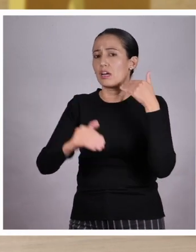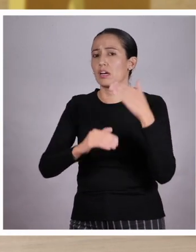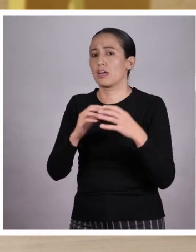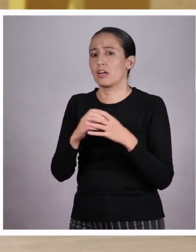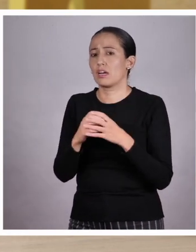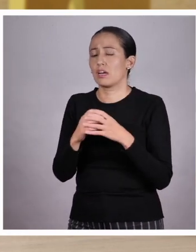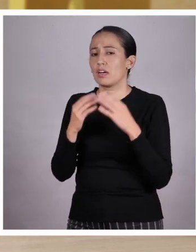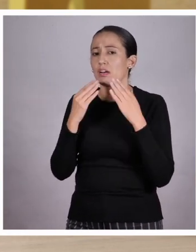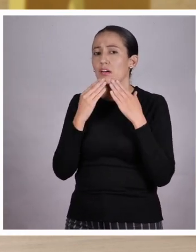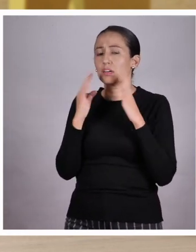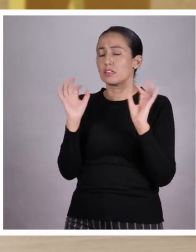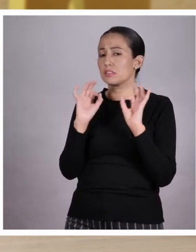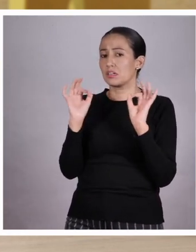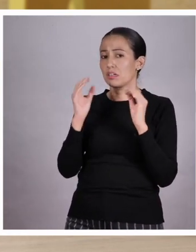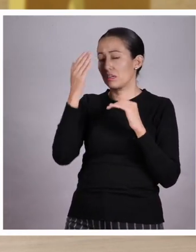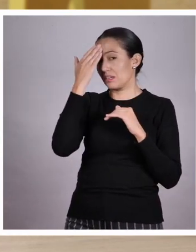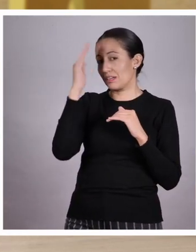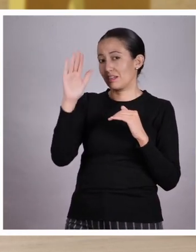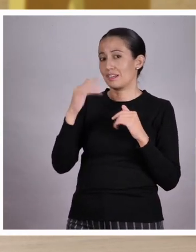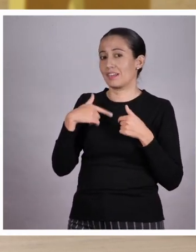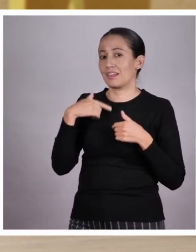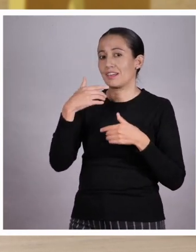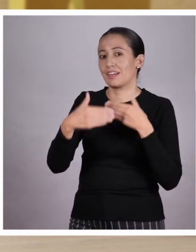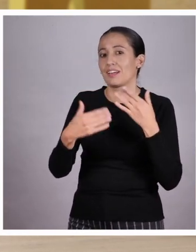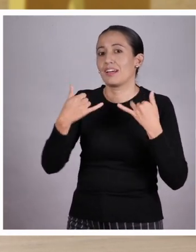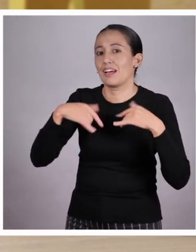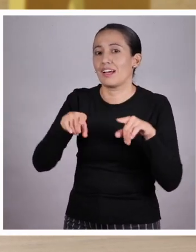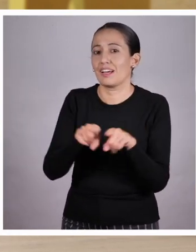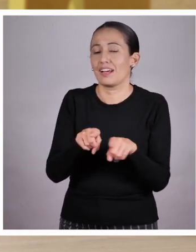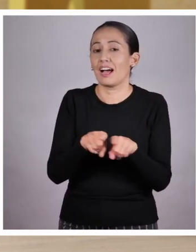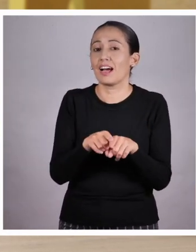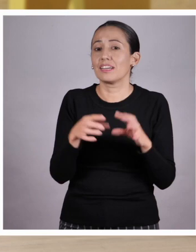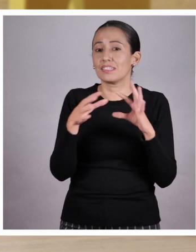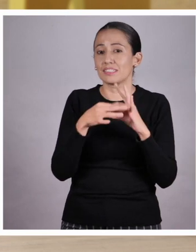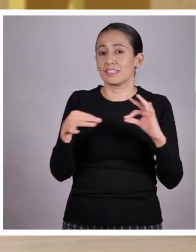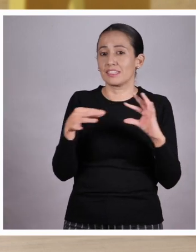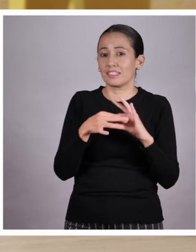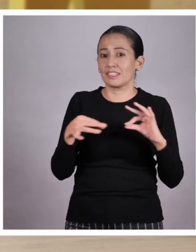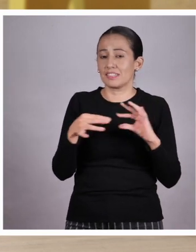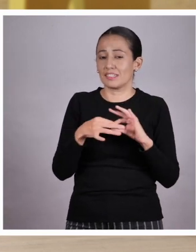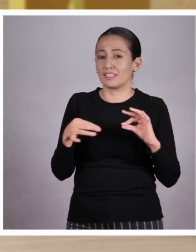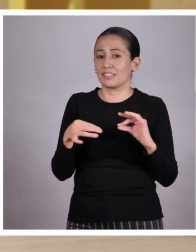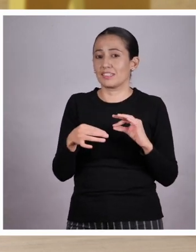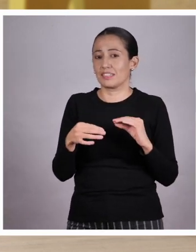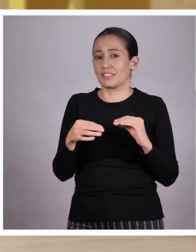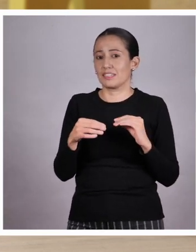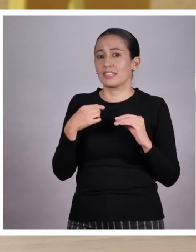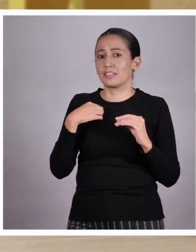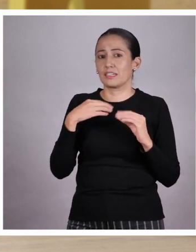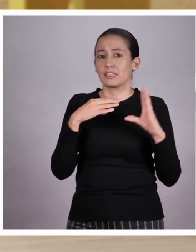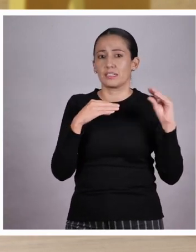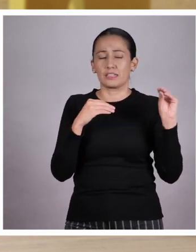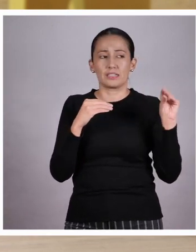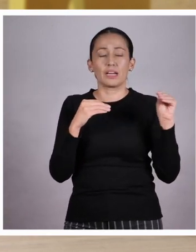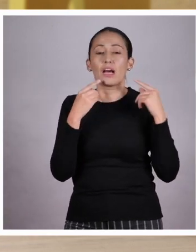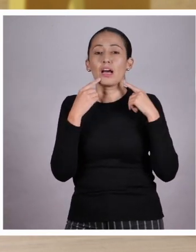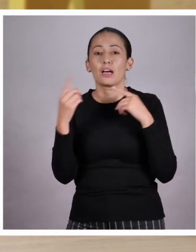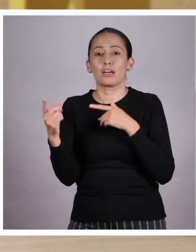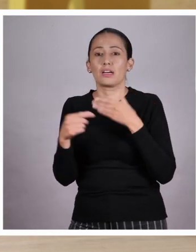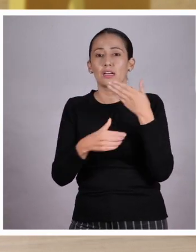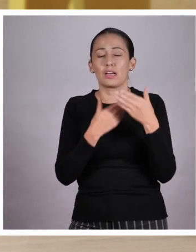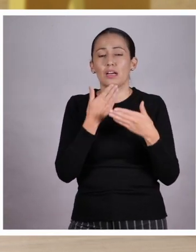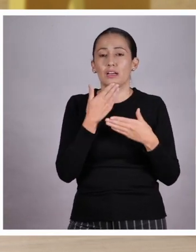sabía. Esa no me la sabía, ya se te está quedando mi frase. ¿Tu frase? Tu frase. Esa no me la